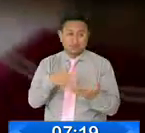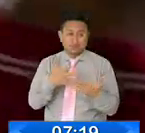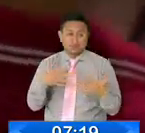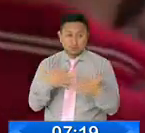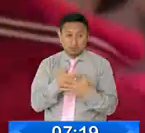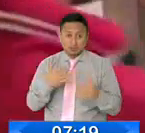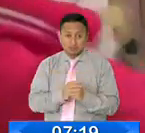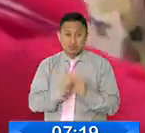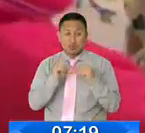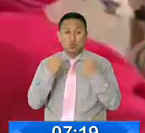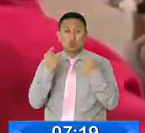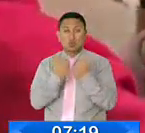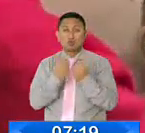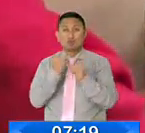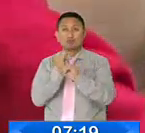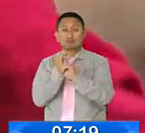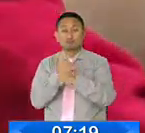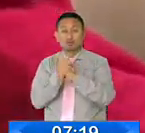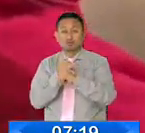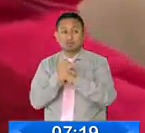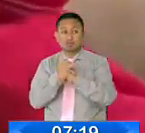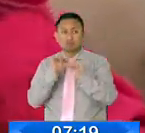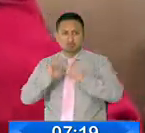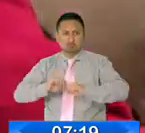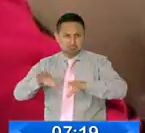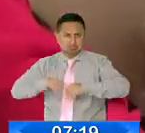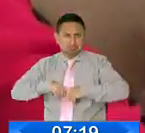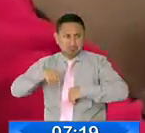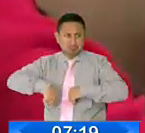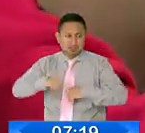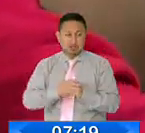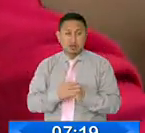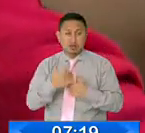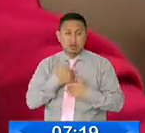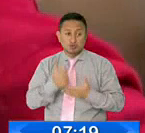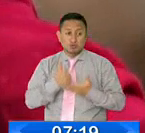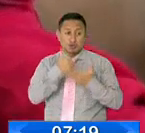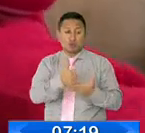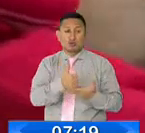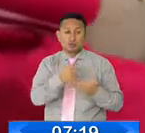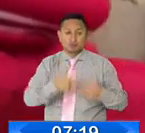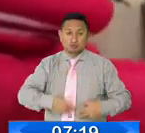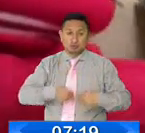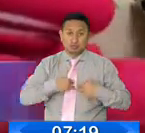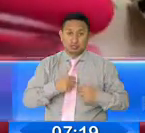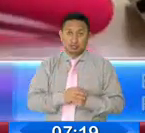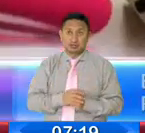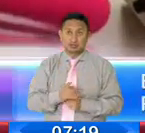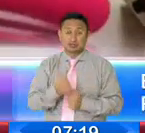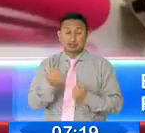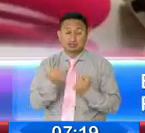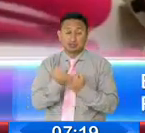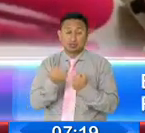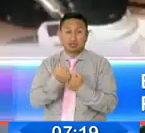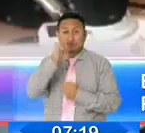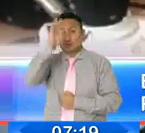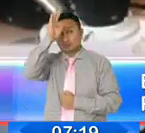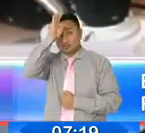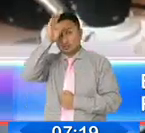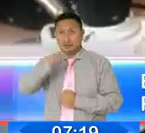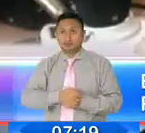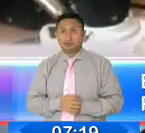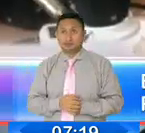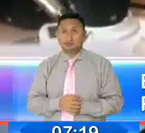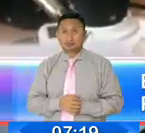de ingenieros electrónicos decidió actuar para salvar vidas y darle una mano a los hospitales. Desde a partir